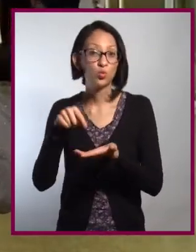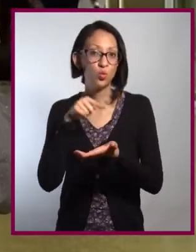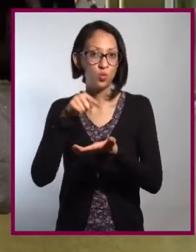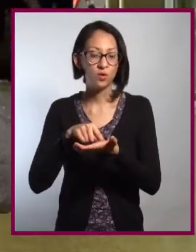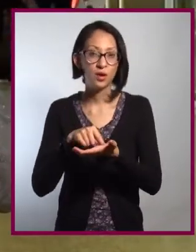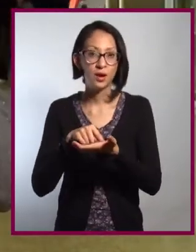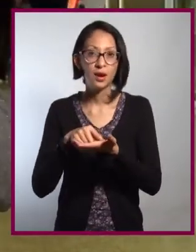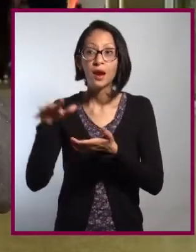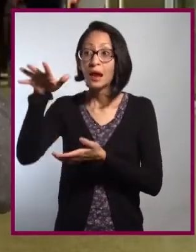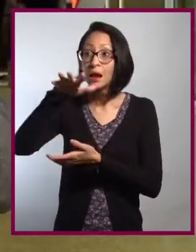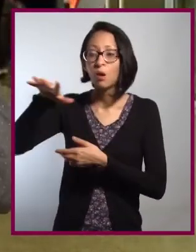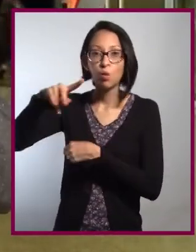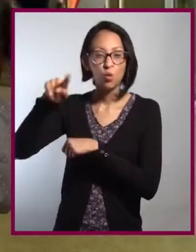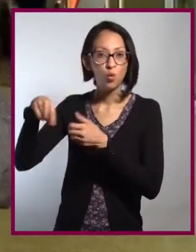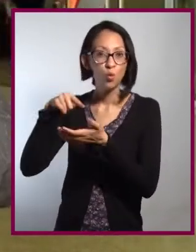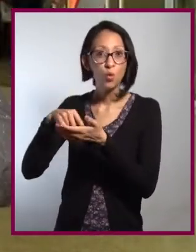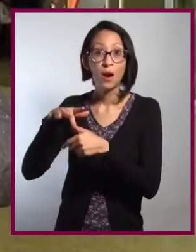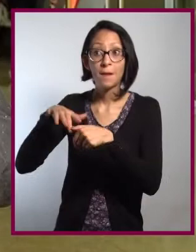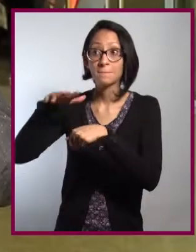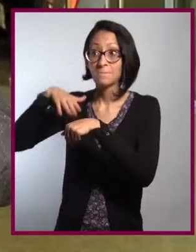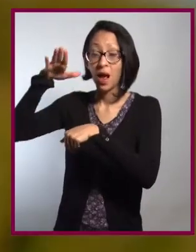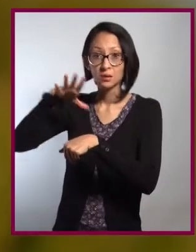hay transmisión comunitaria.